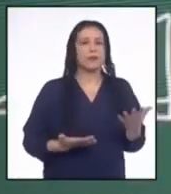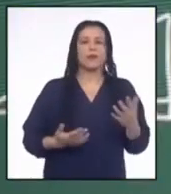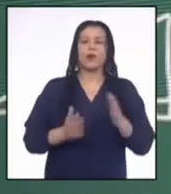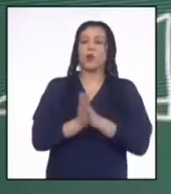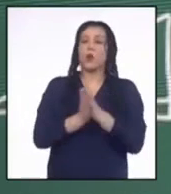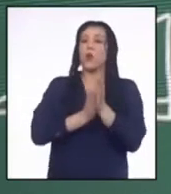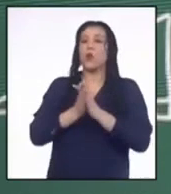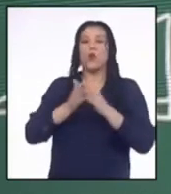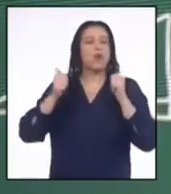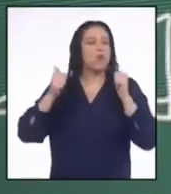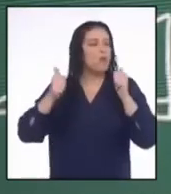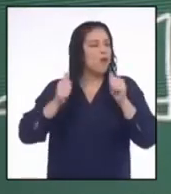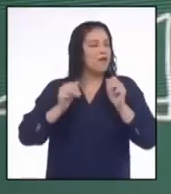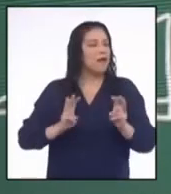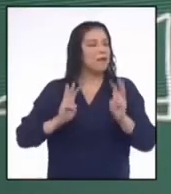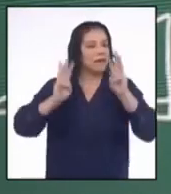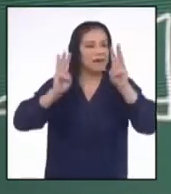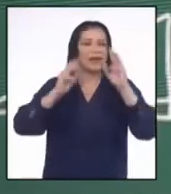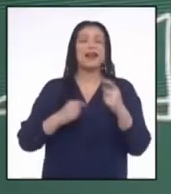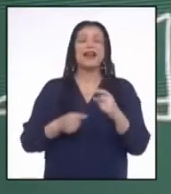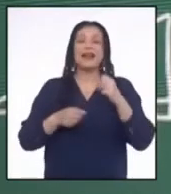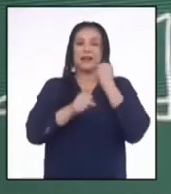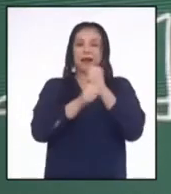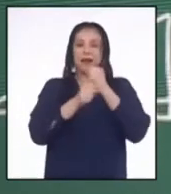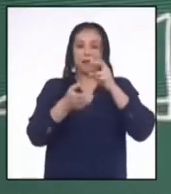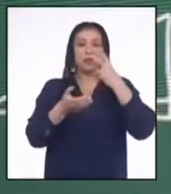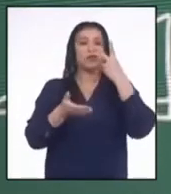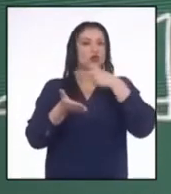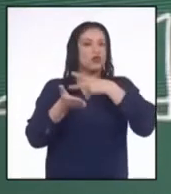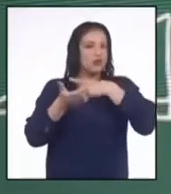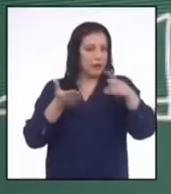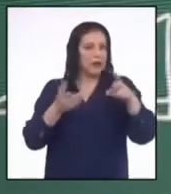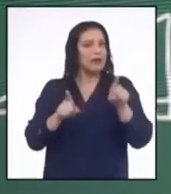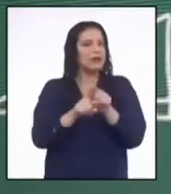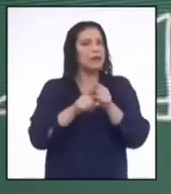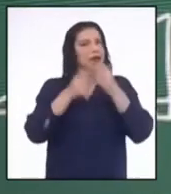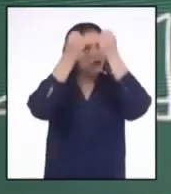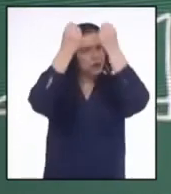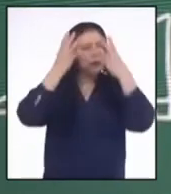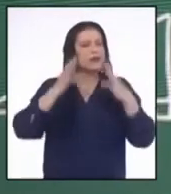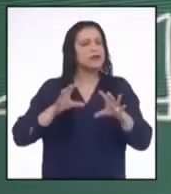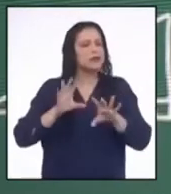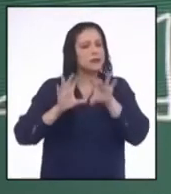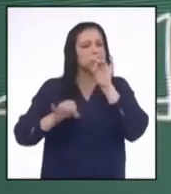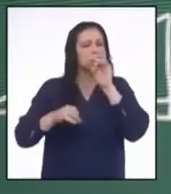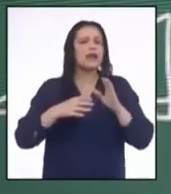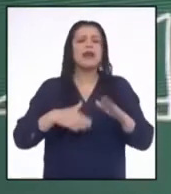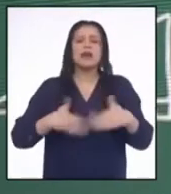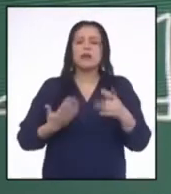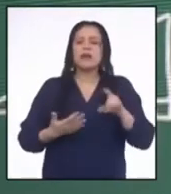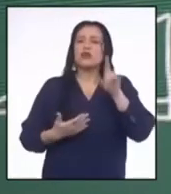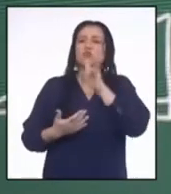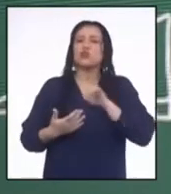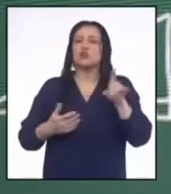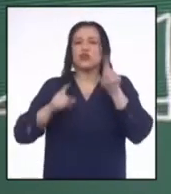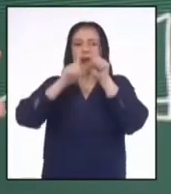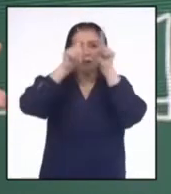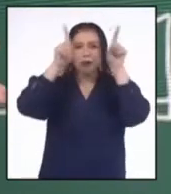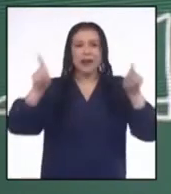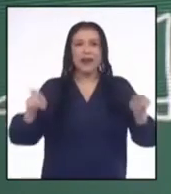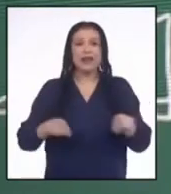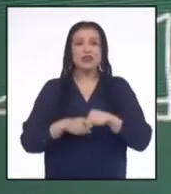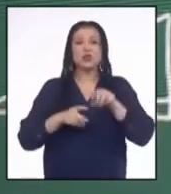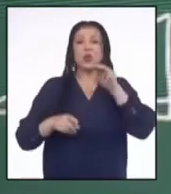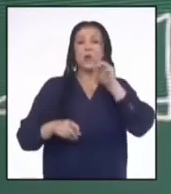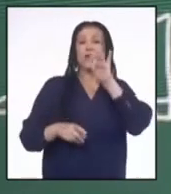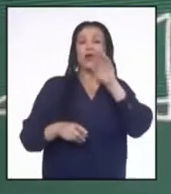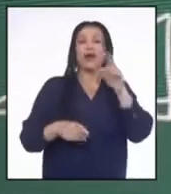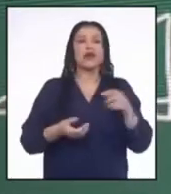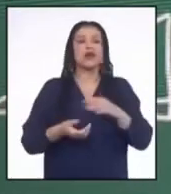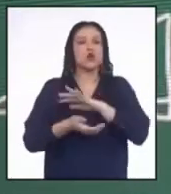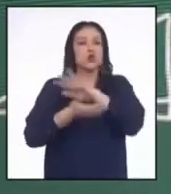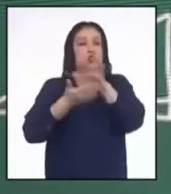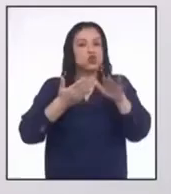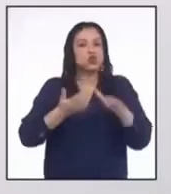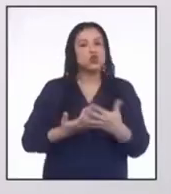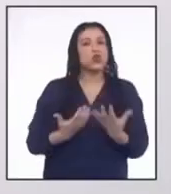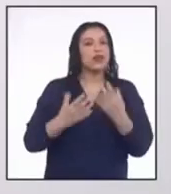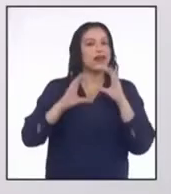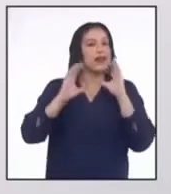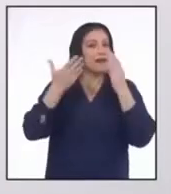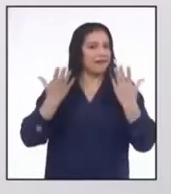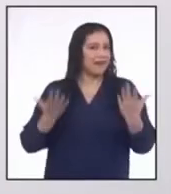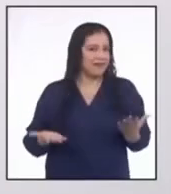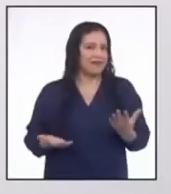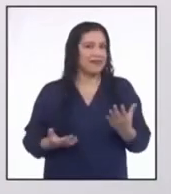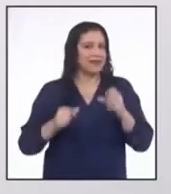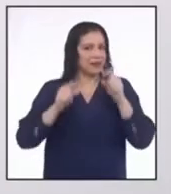Estuvo genial lo trabajado estas 2 semanas, incluyendo la información recopilada que servirá como insumo para el periódico mural con aportes de todas las